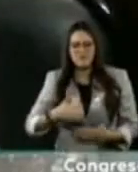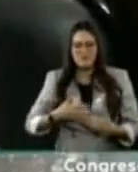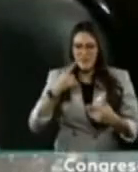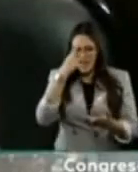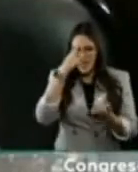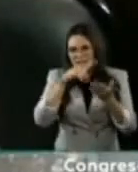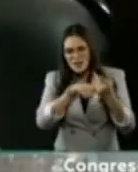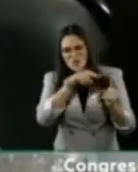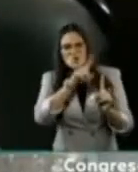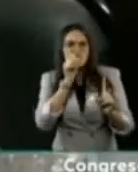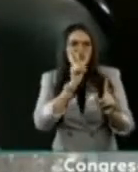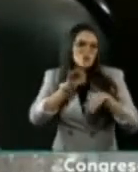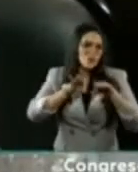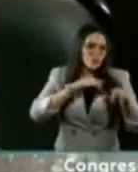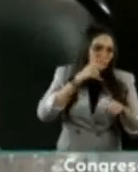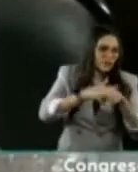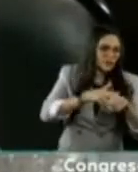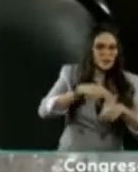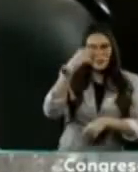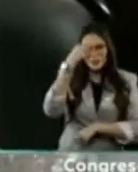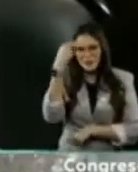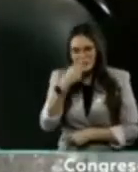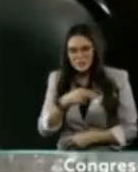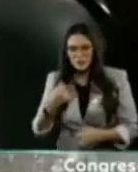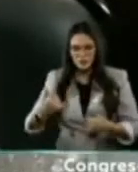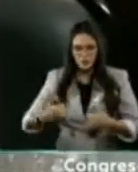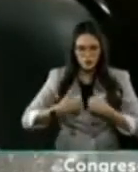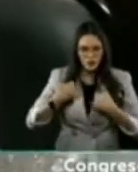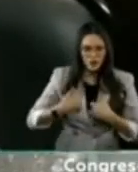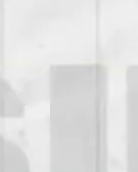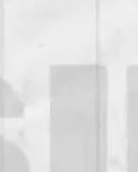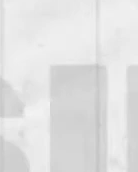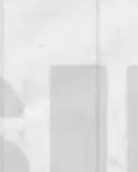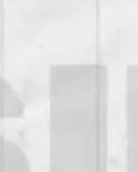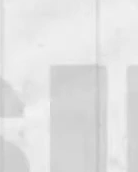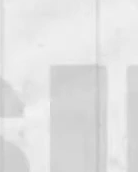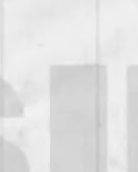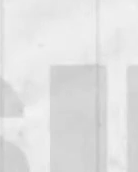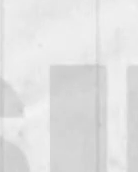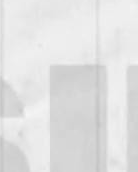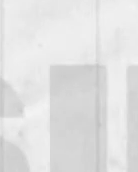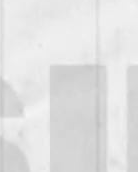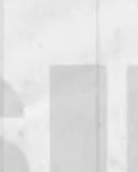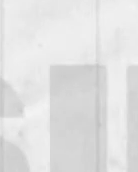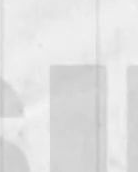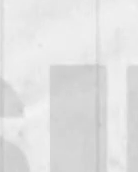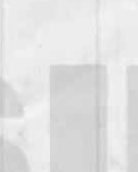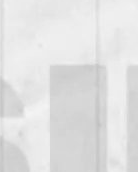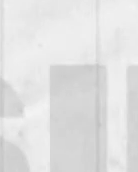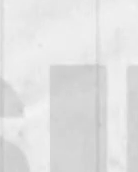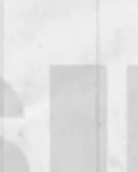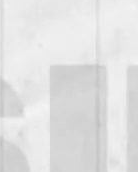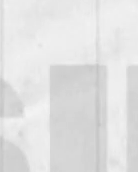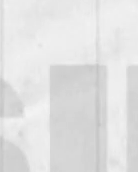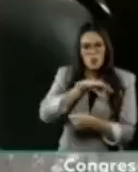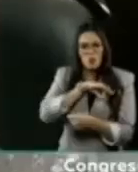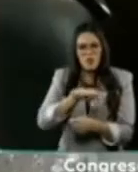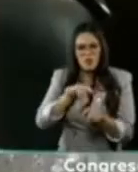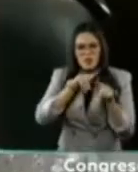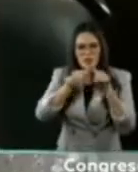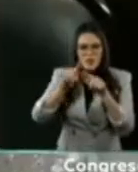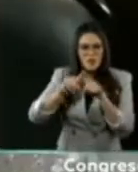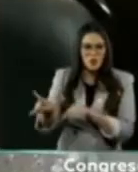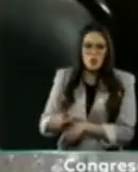además lo tengo como testimonio en García Luna, el Señor de la Muerte, agentes de inteligencia, me contaban que